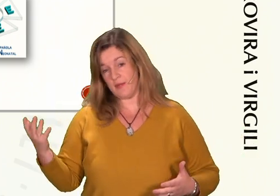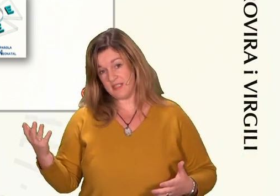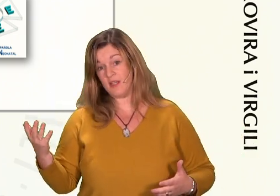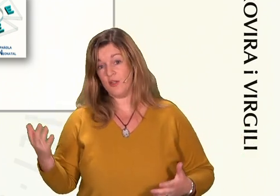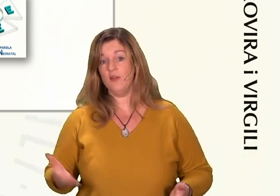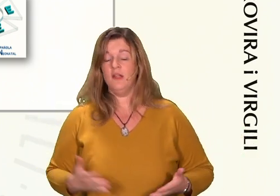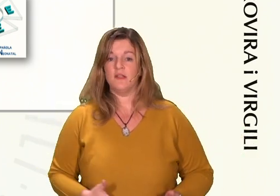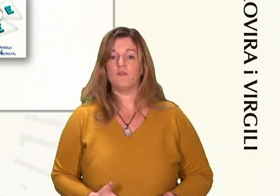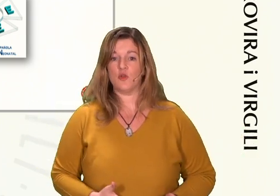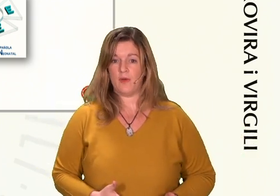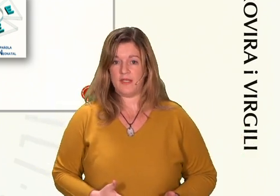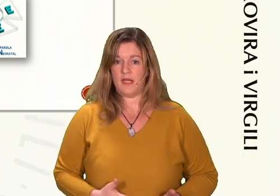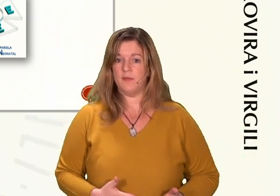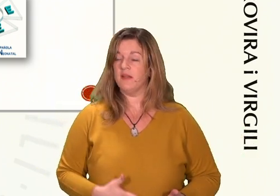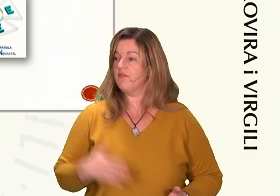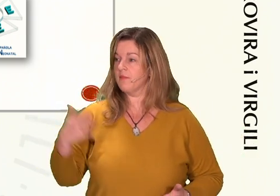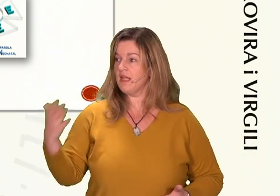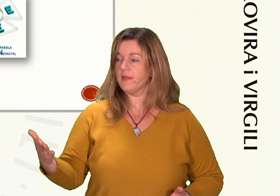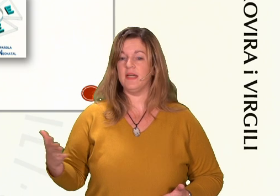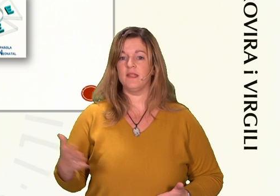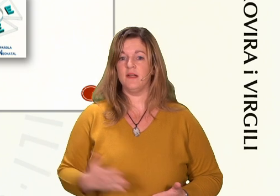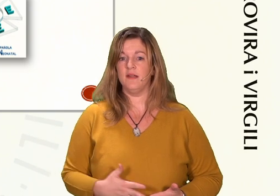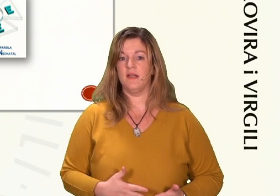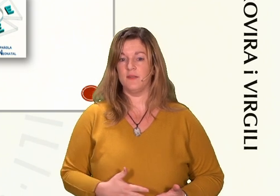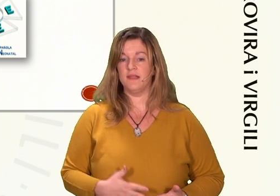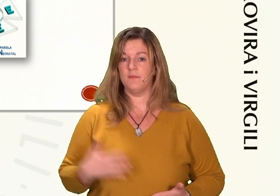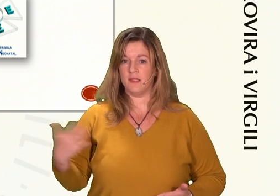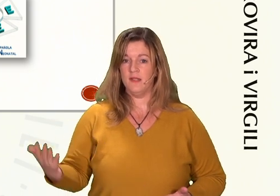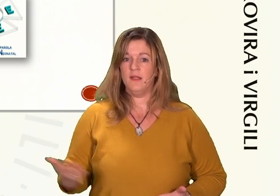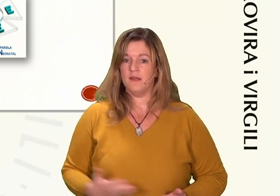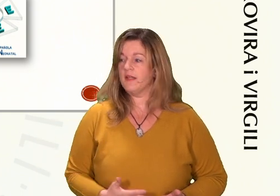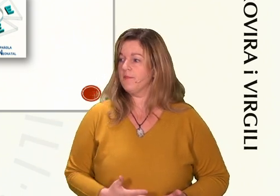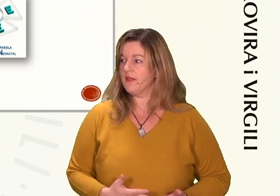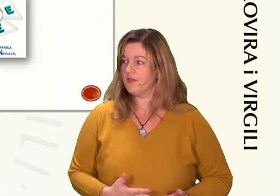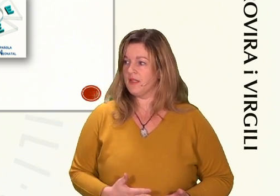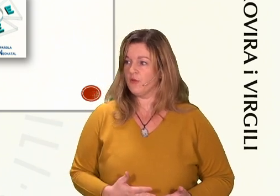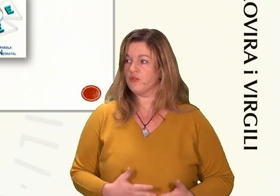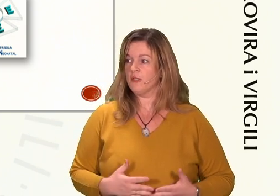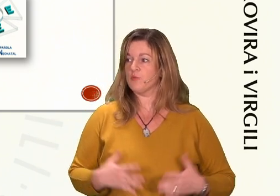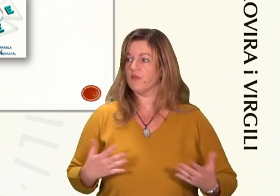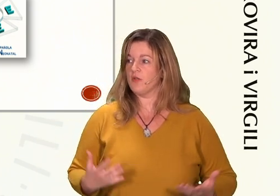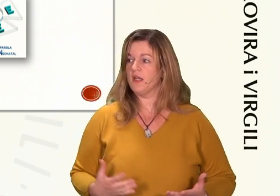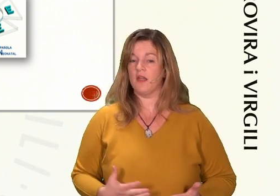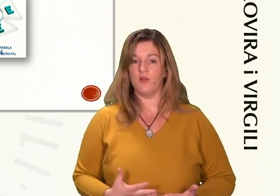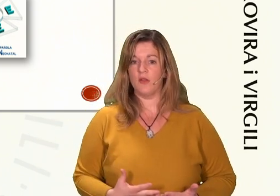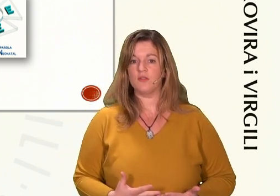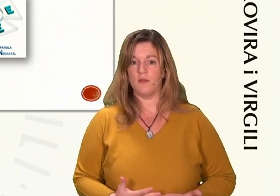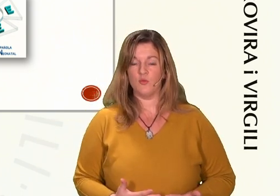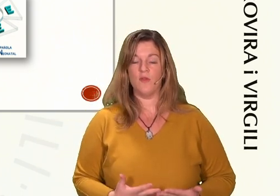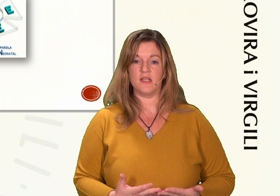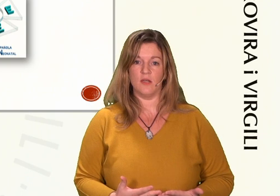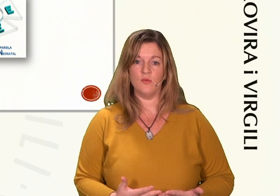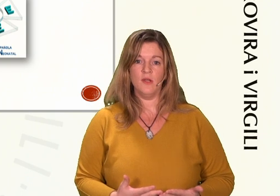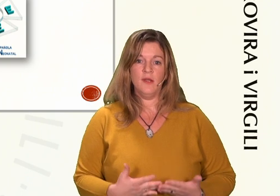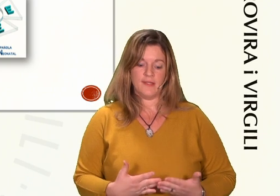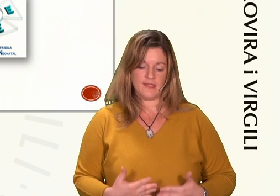de prestigio de nuestro país, a nivel de enfermería pediátrica y a nivel también de medicina. Todos aquellos profesionales relacionados en el mundo